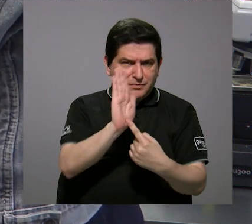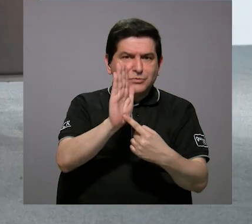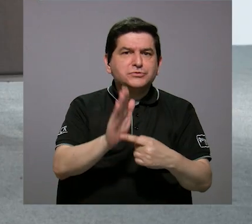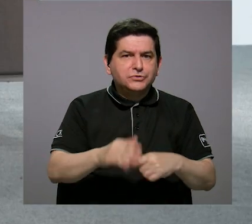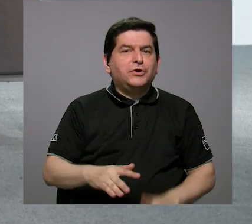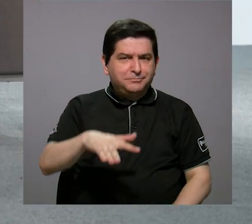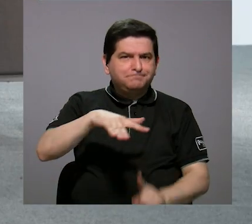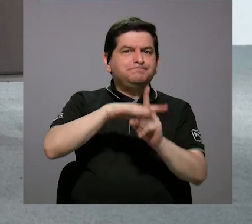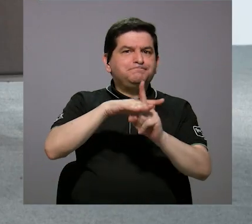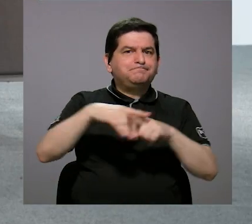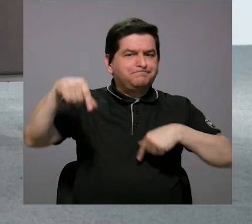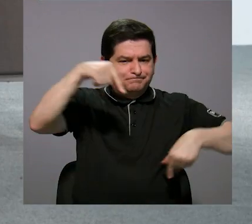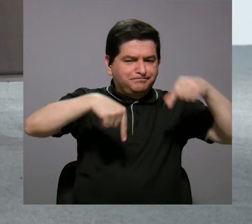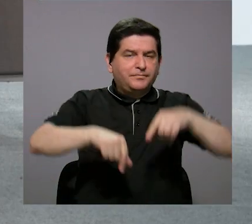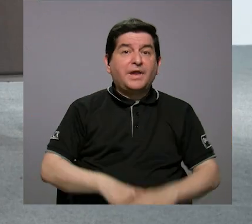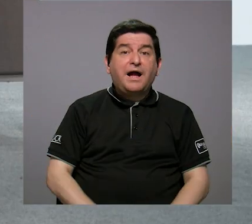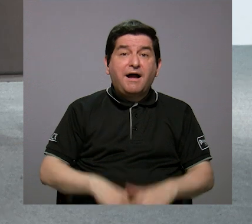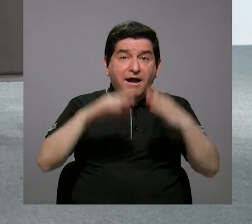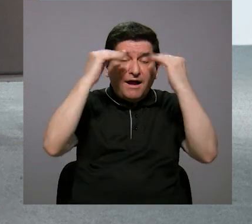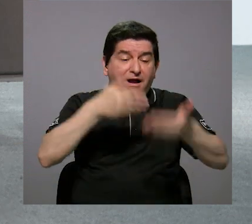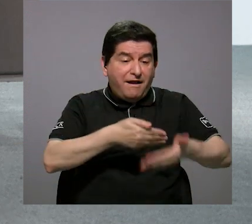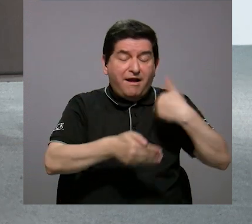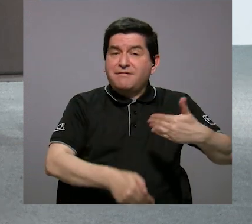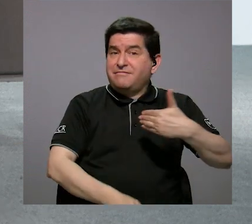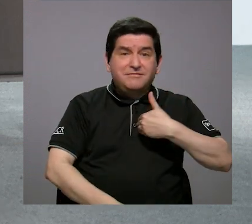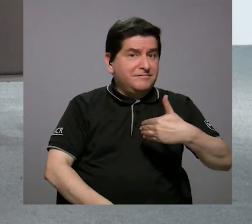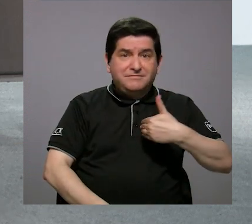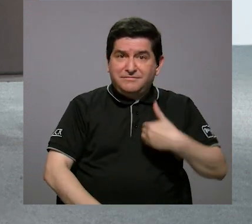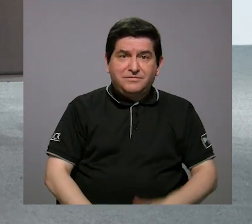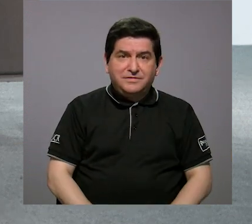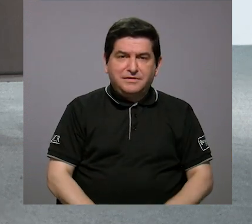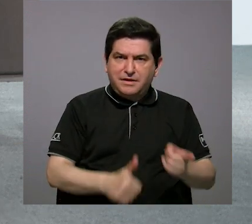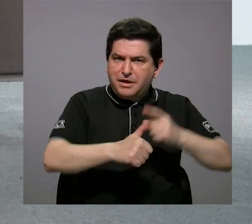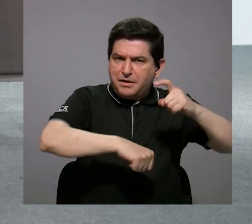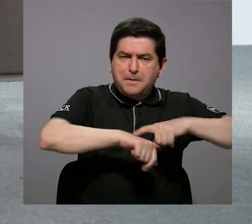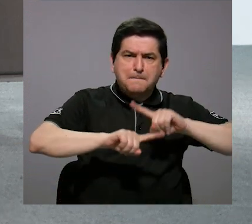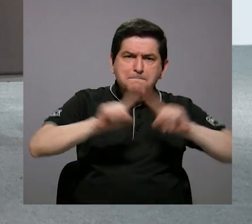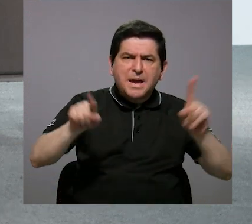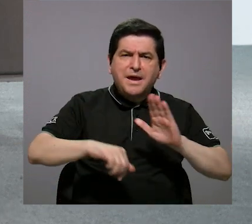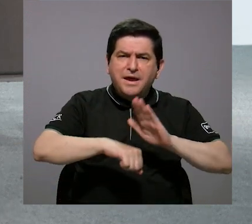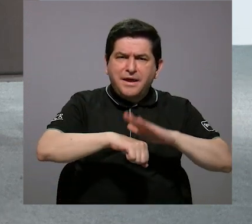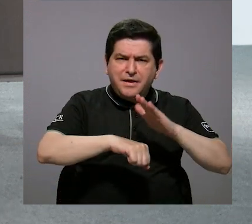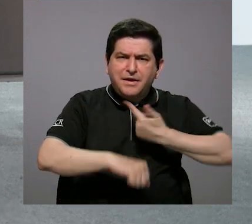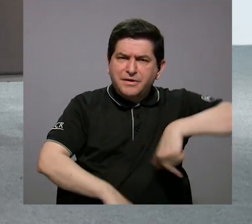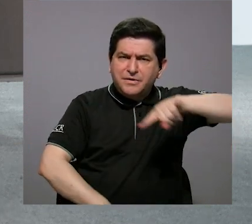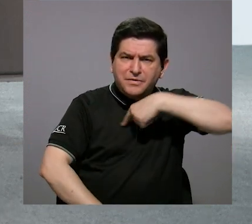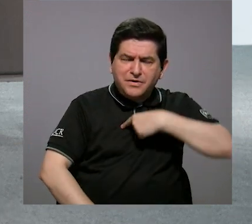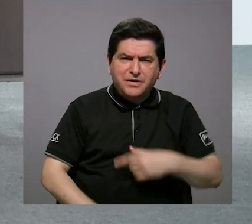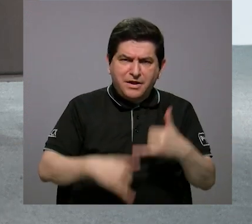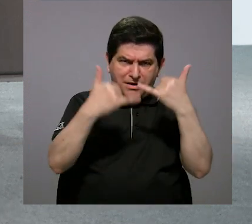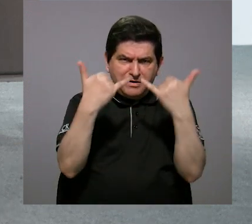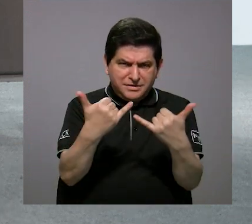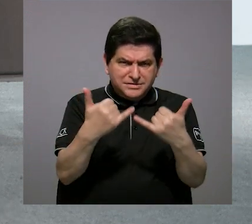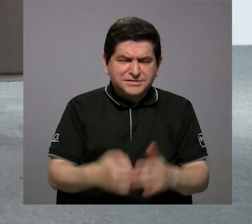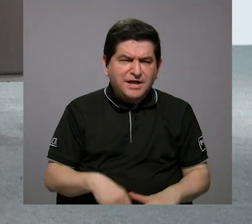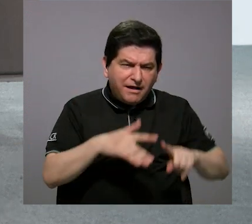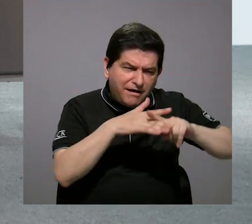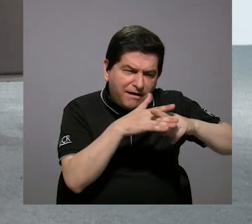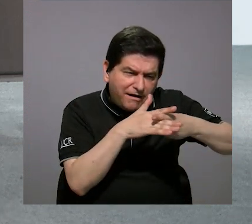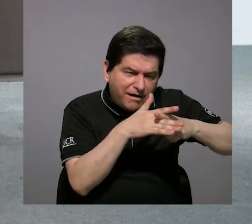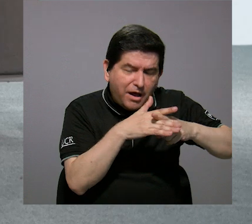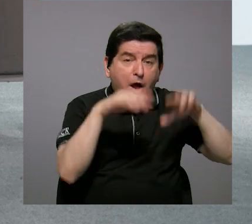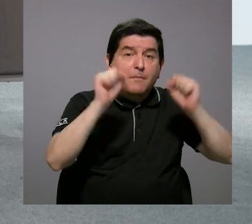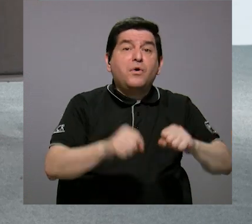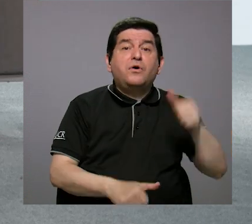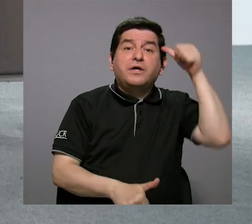eso nos da a nosotros una información que no teníamos, ¿verdad? Inicialmente, pero que nos permite eventualmente que cuando se haga una